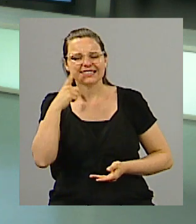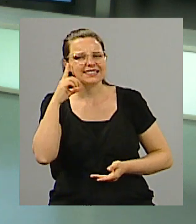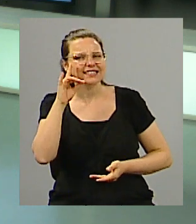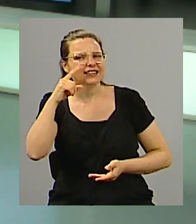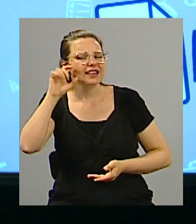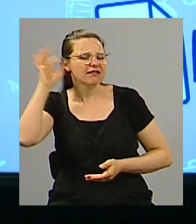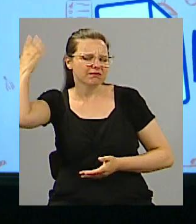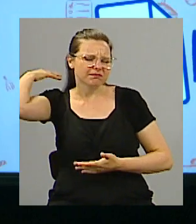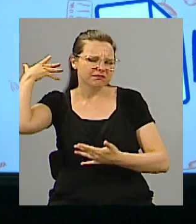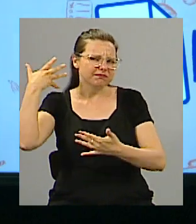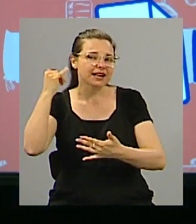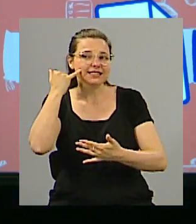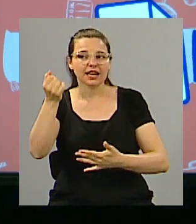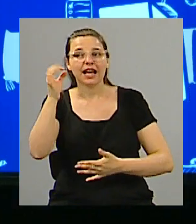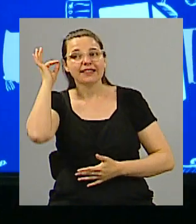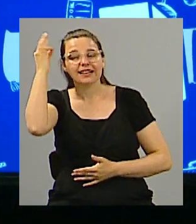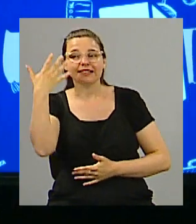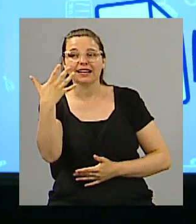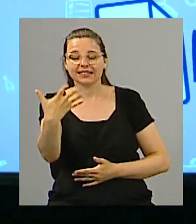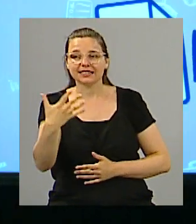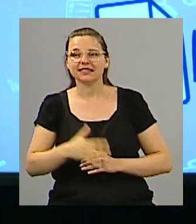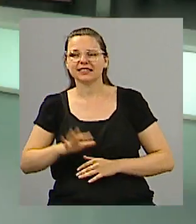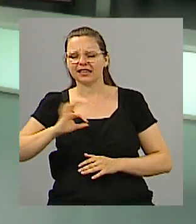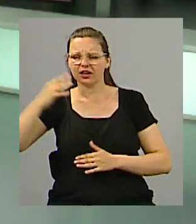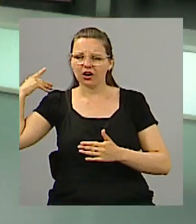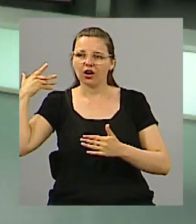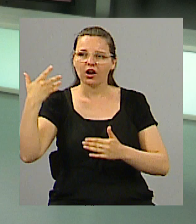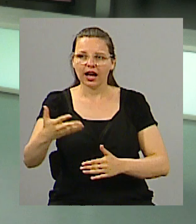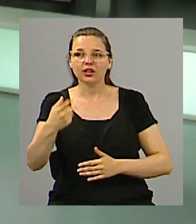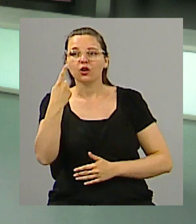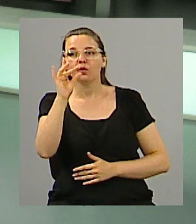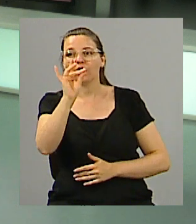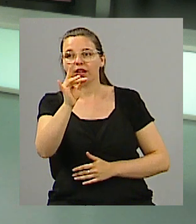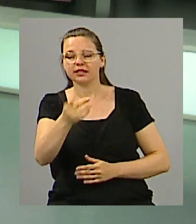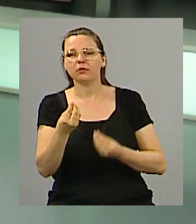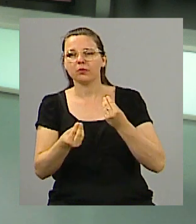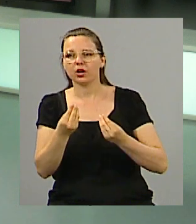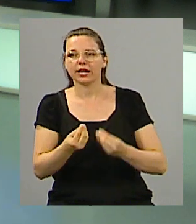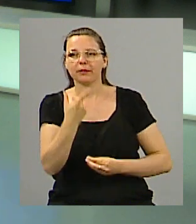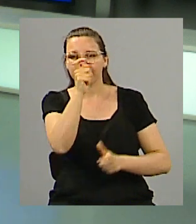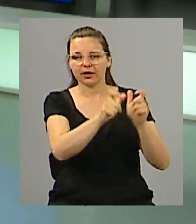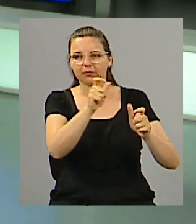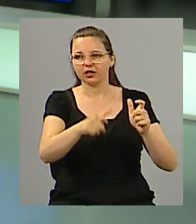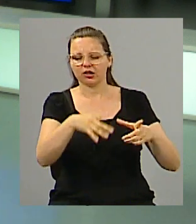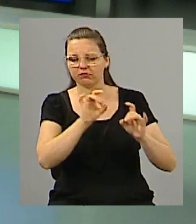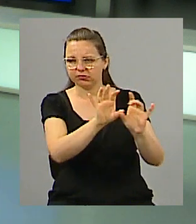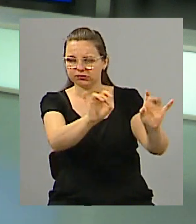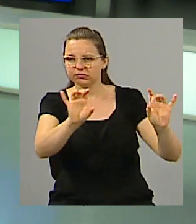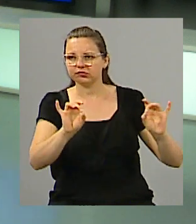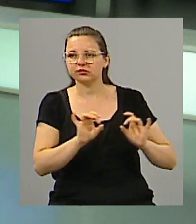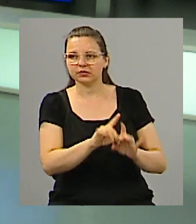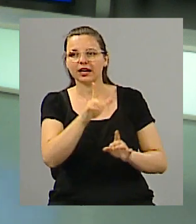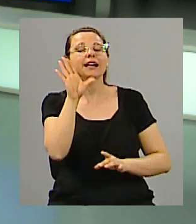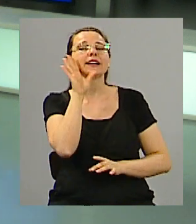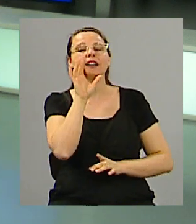hace 35 años que se empieza a conmemorar el 1 de diciembre con los primeros casos de Estados Unidos. Recién se empezaban a... Los